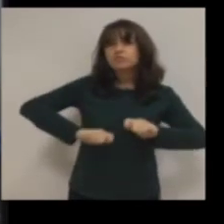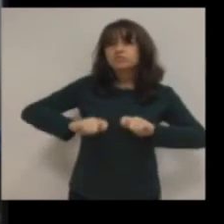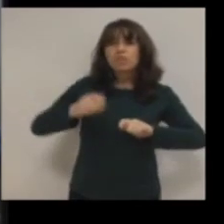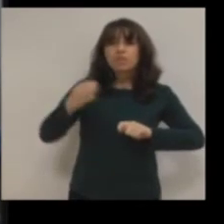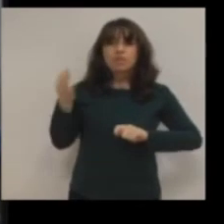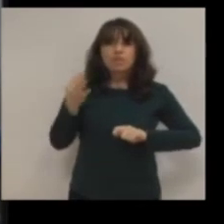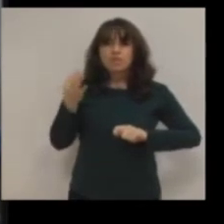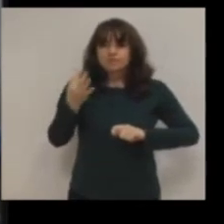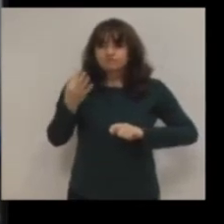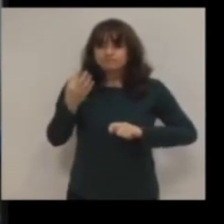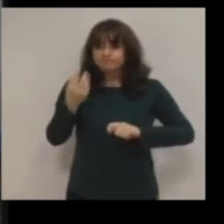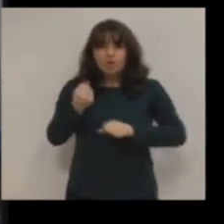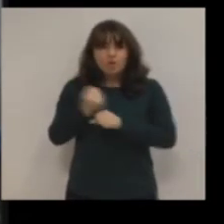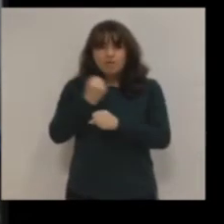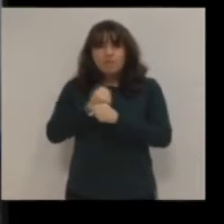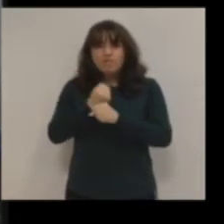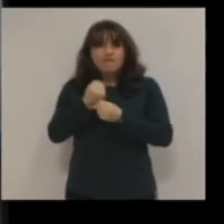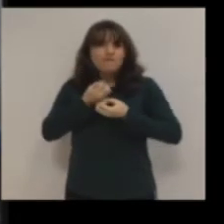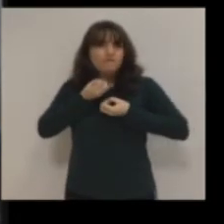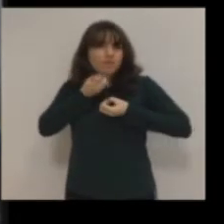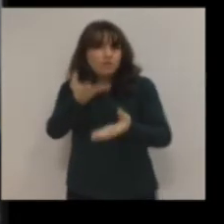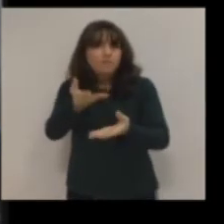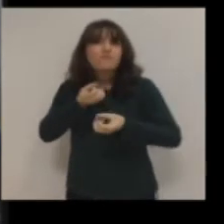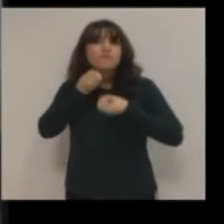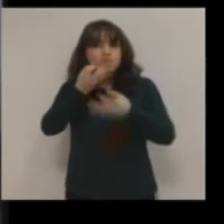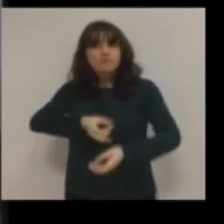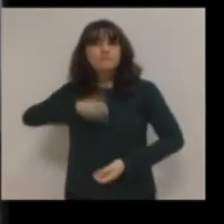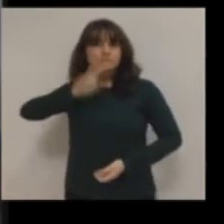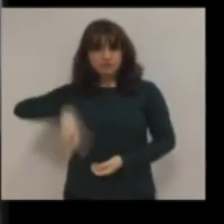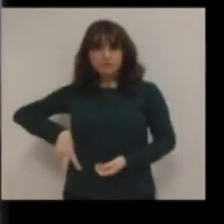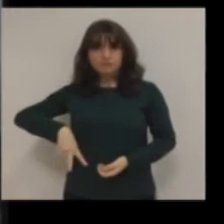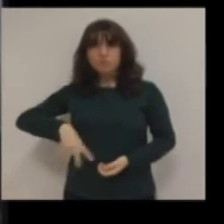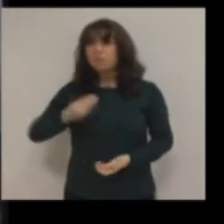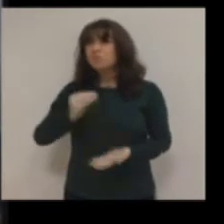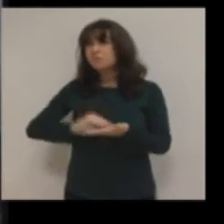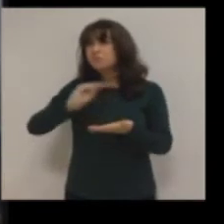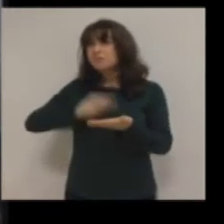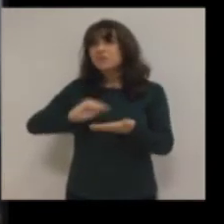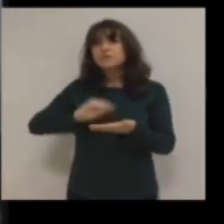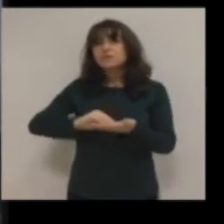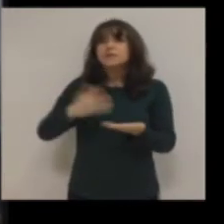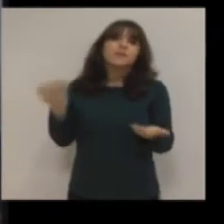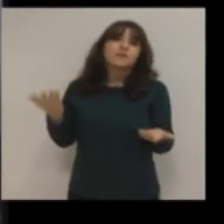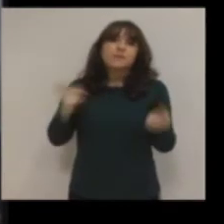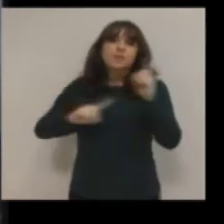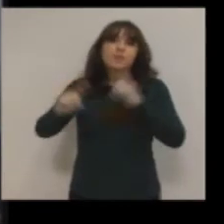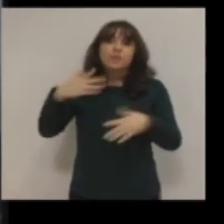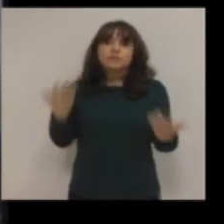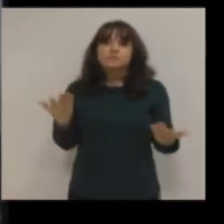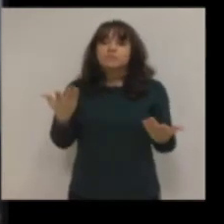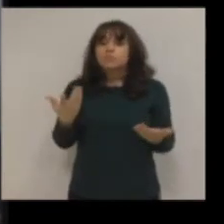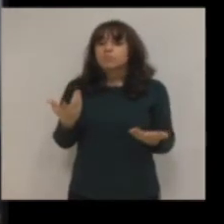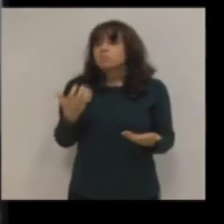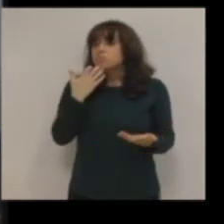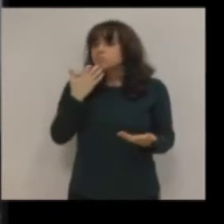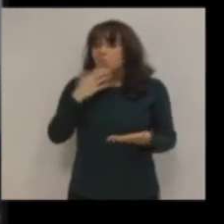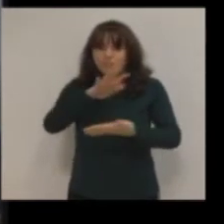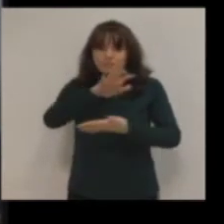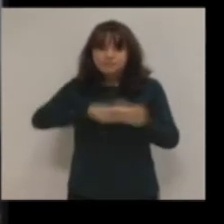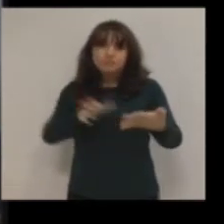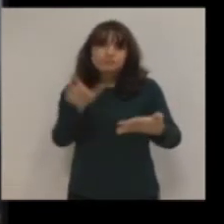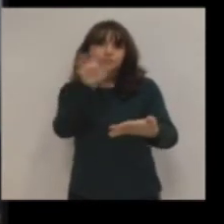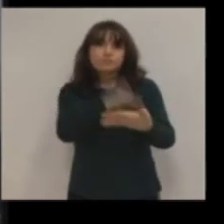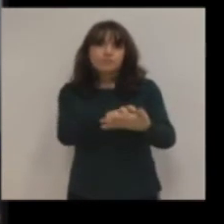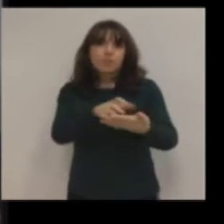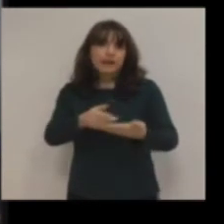una labor de información, pero una labor de información veraz. Porque muchas veces lo que ocurre es que cogen un párrafo de una